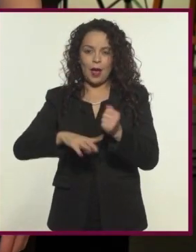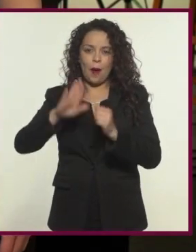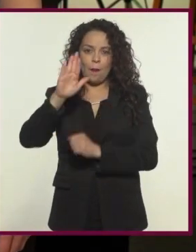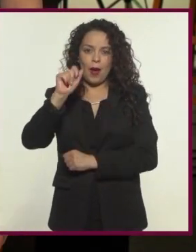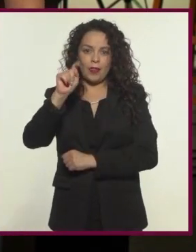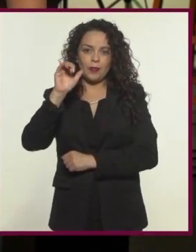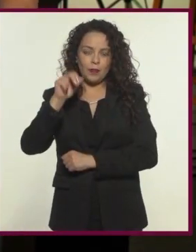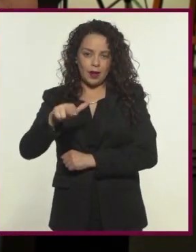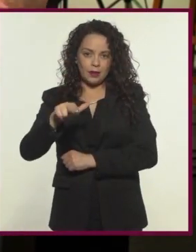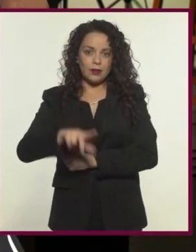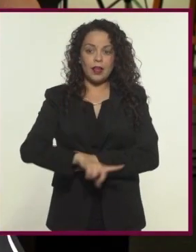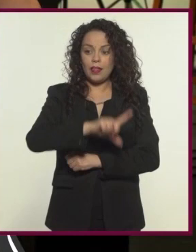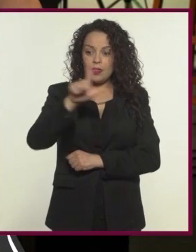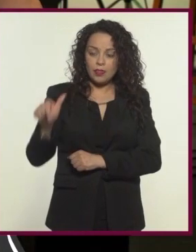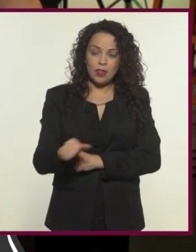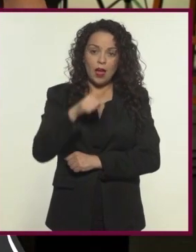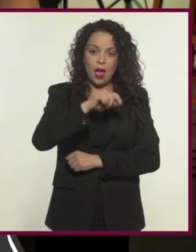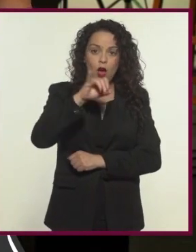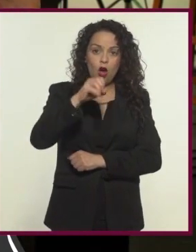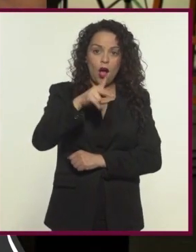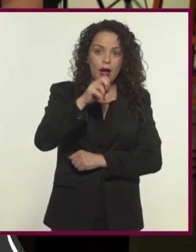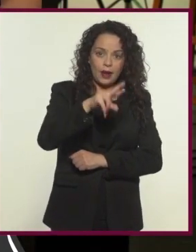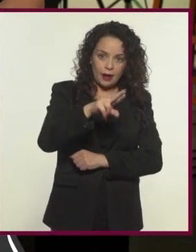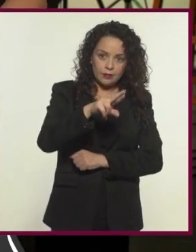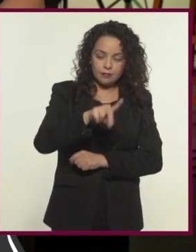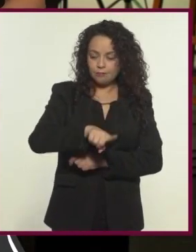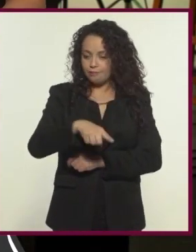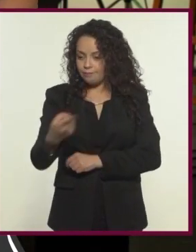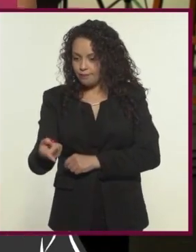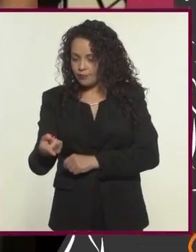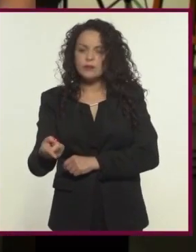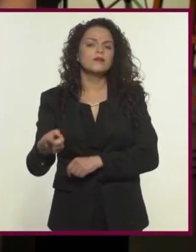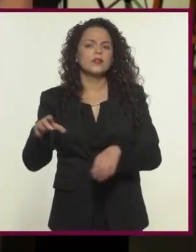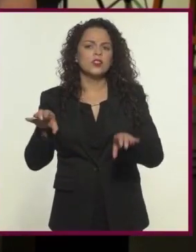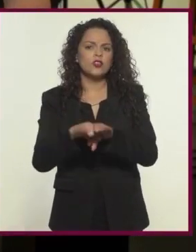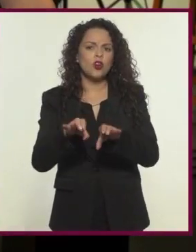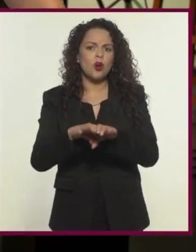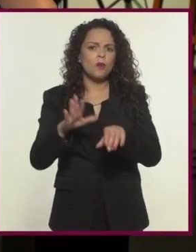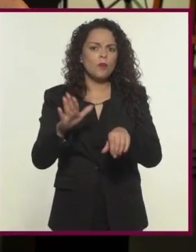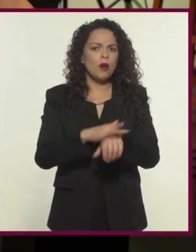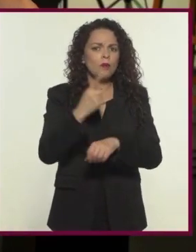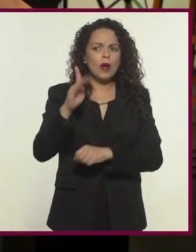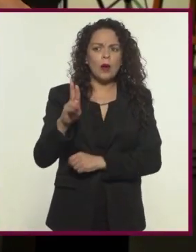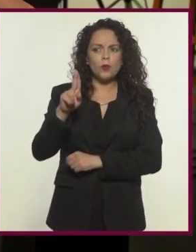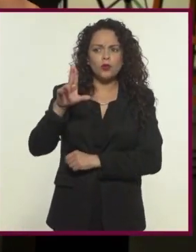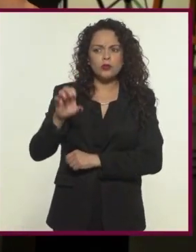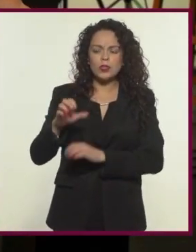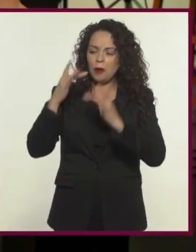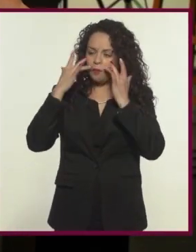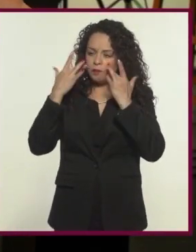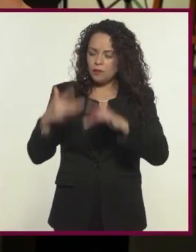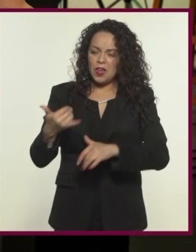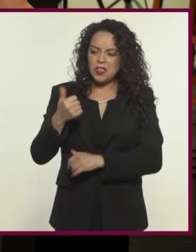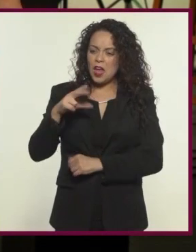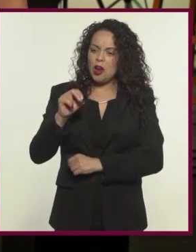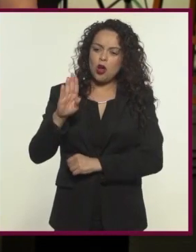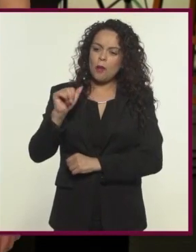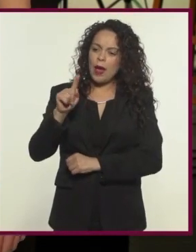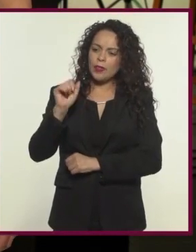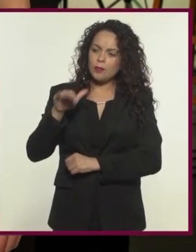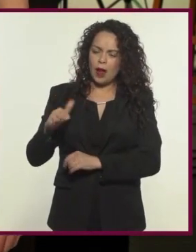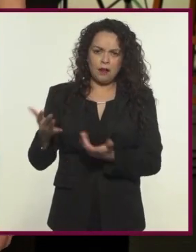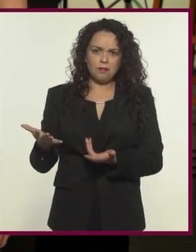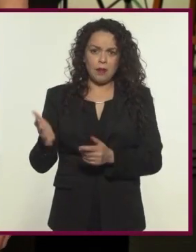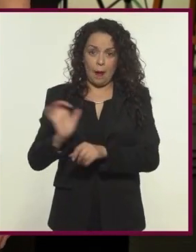del Joker, sigue la de Batman, y se plantea las preguntas de cómo y por qué Bruce Wayne dejaría de ser Batman. Y lo